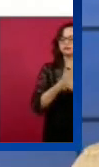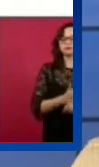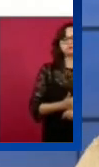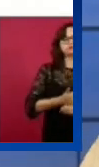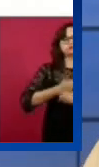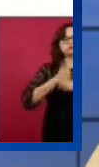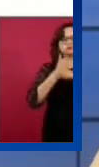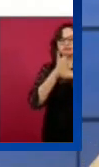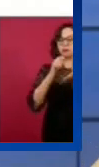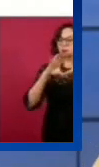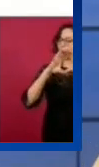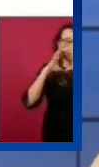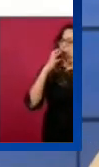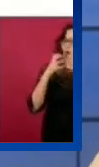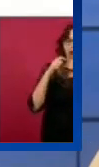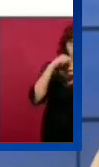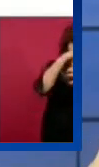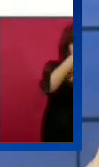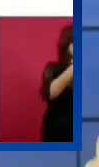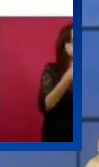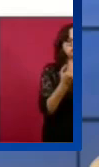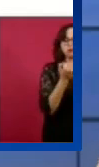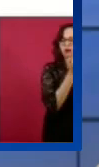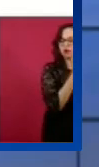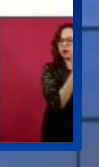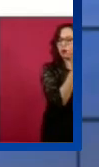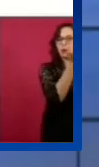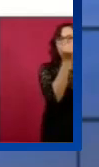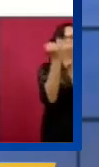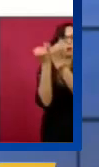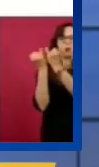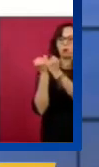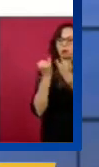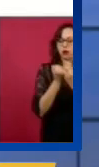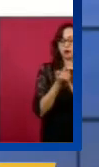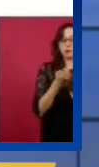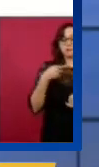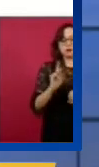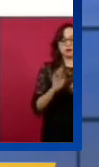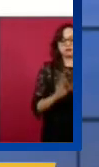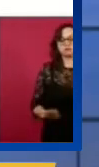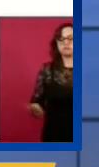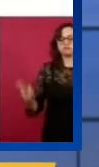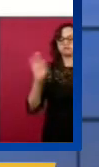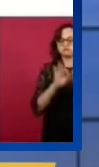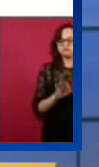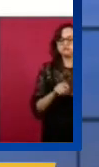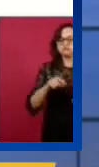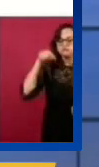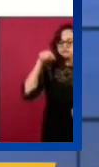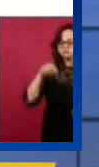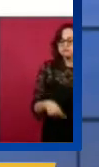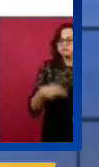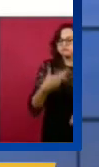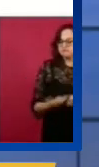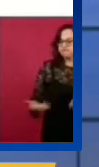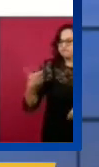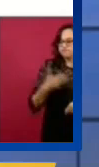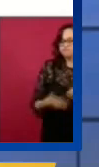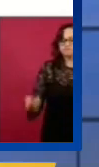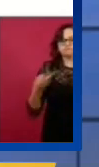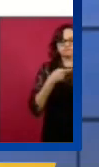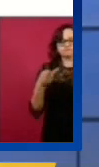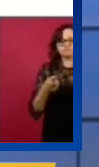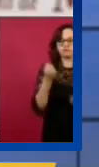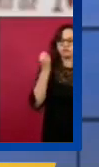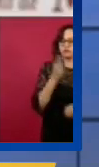utilidad pero bueno eso ya quedaba pues dependiendo de cada estado vamos a escuchar el anuncio pues